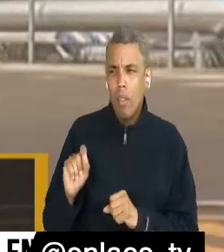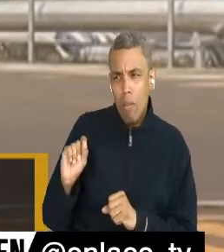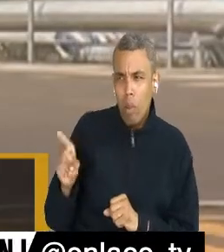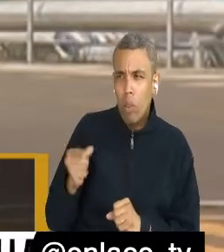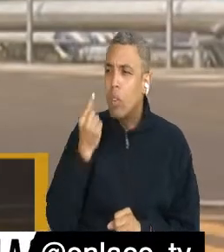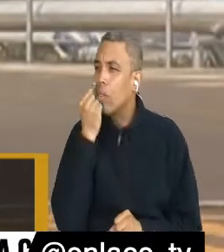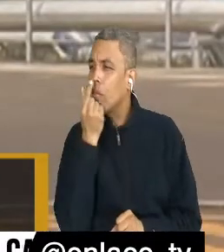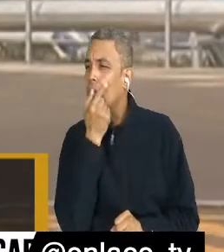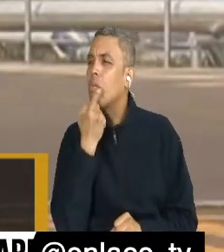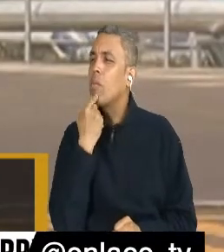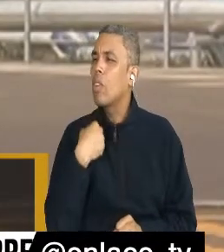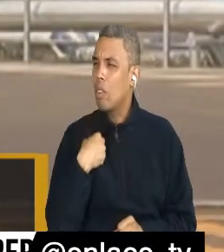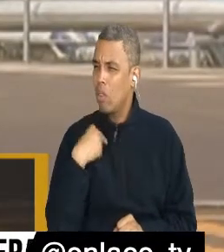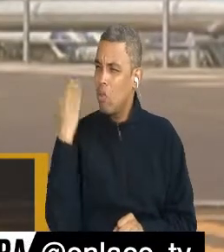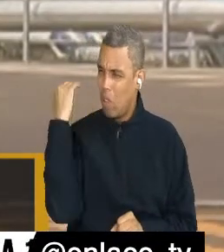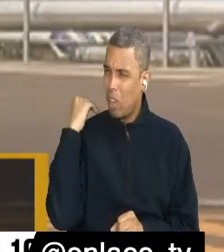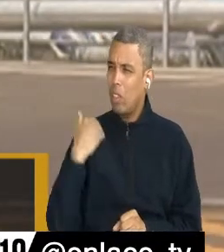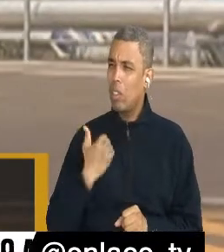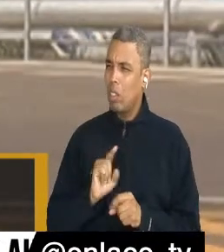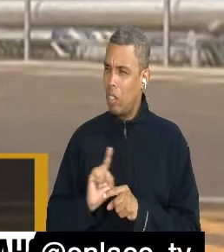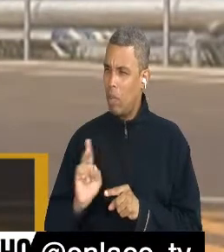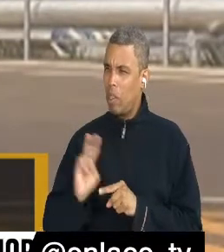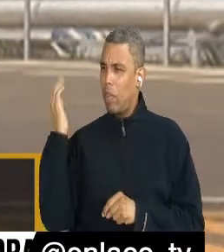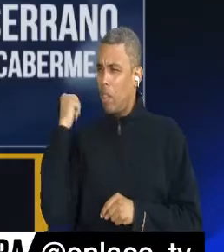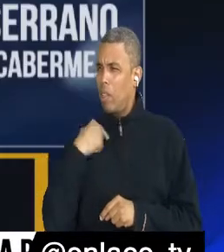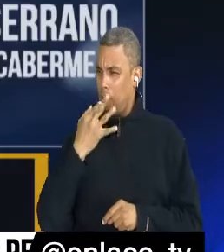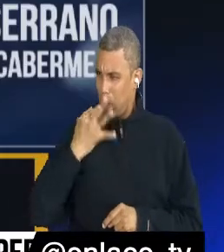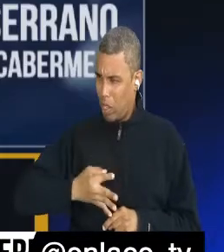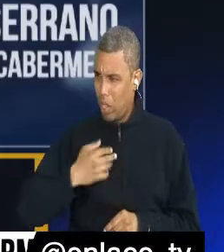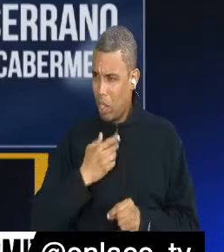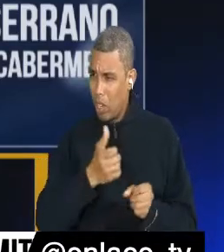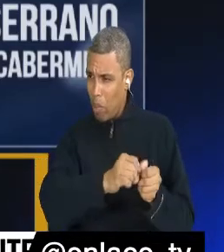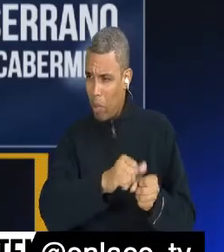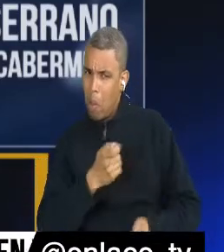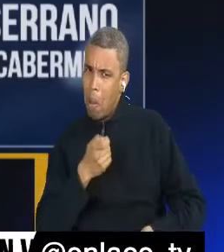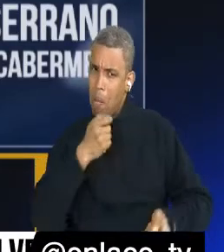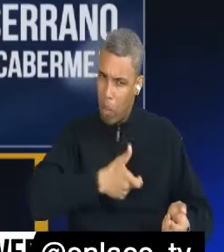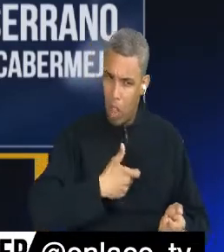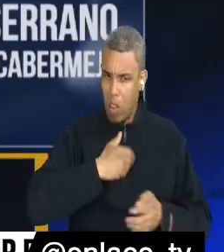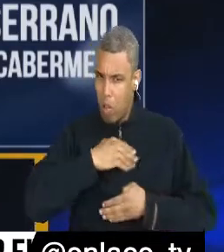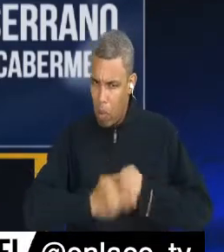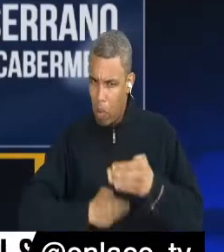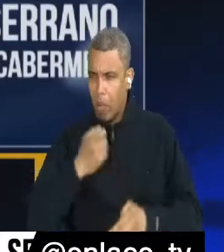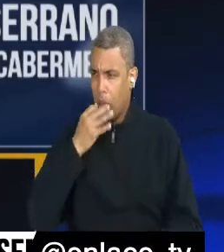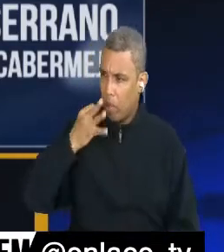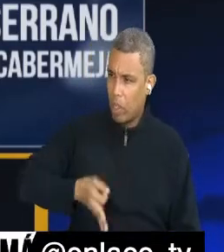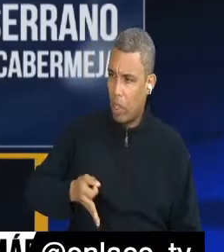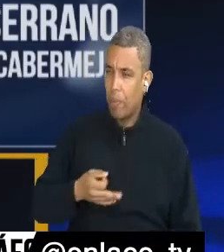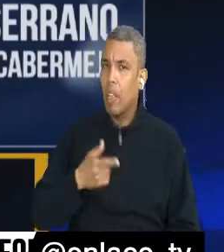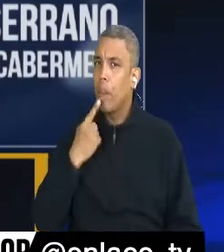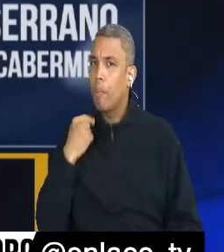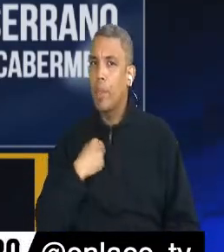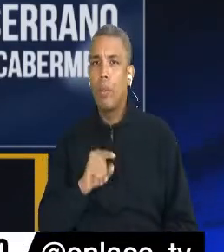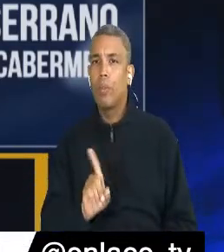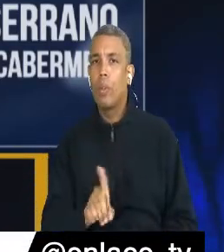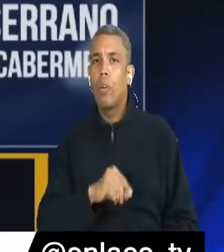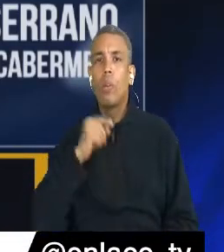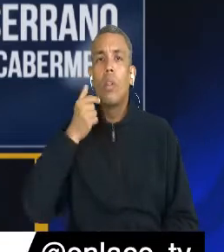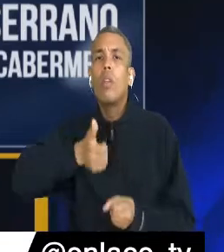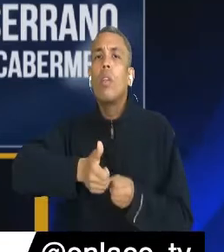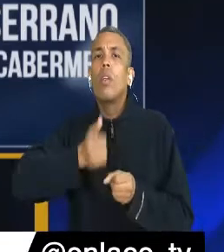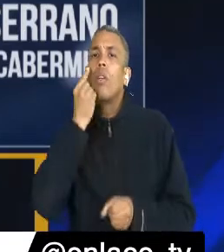presidente de Ecopetrol es que no hay ningún plan de modernizar la refinería de Barranca Bermeja en